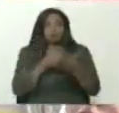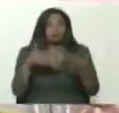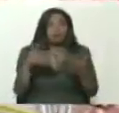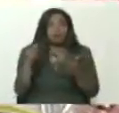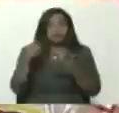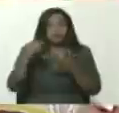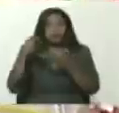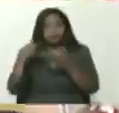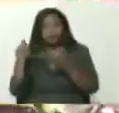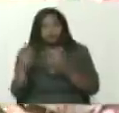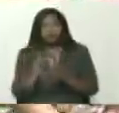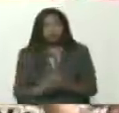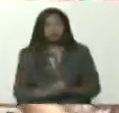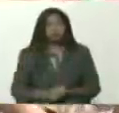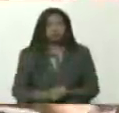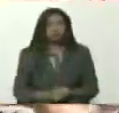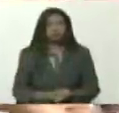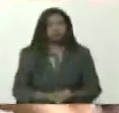firmas.